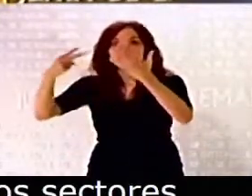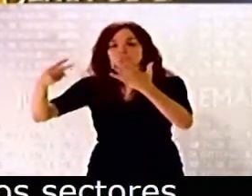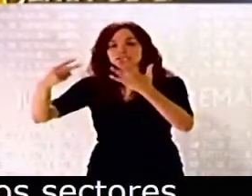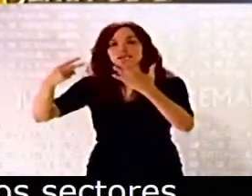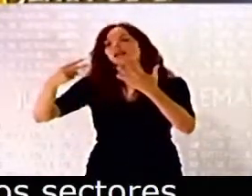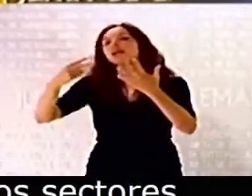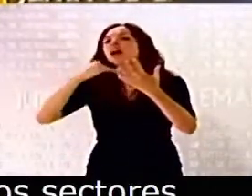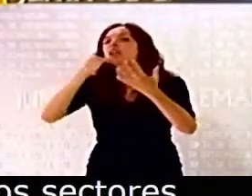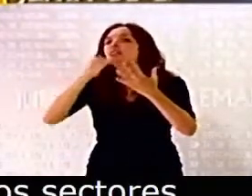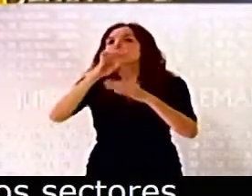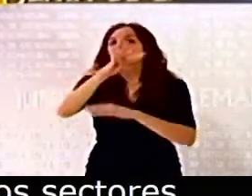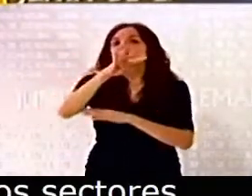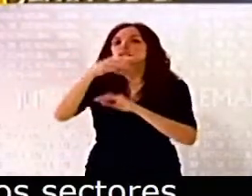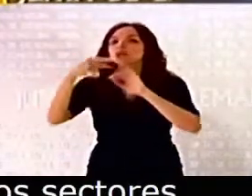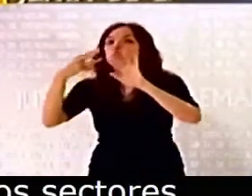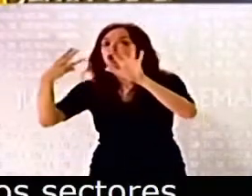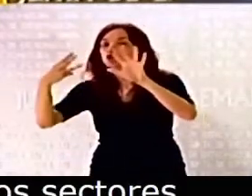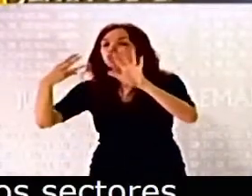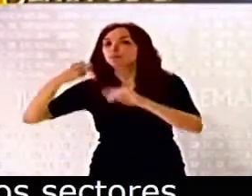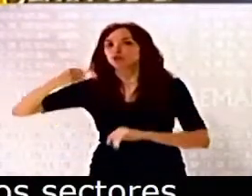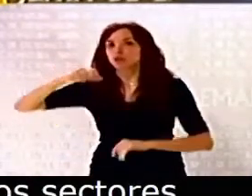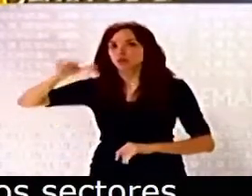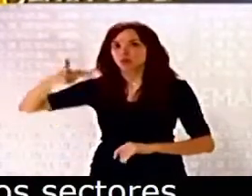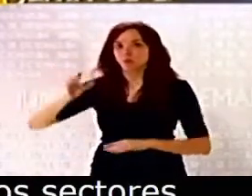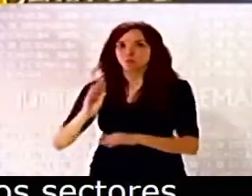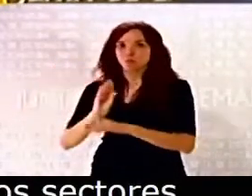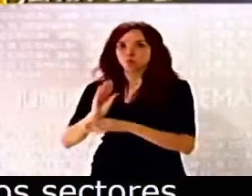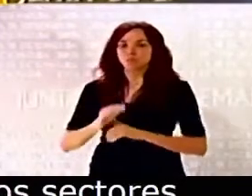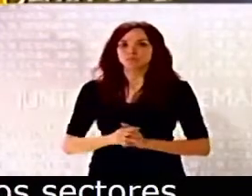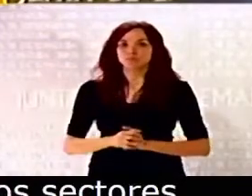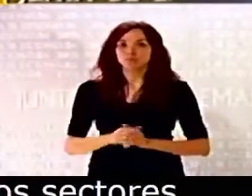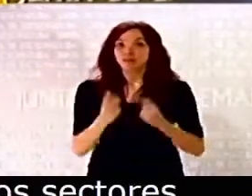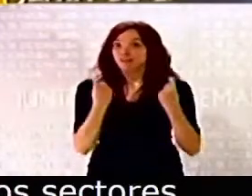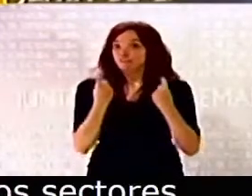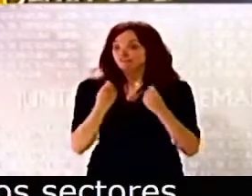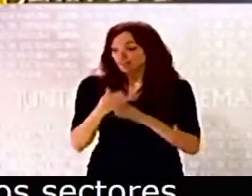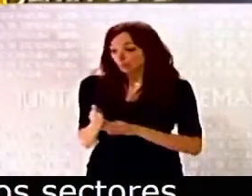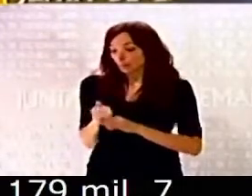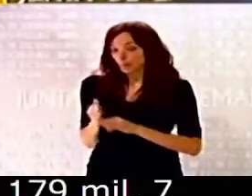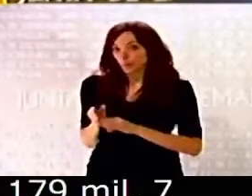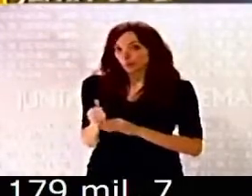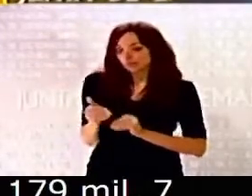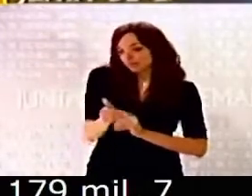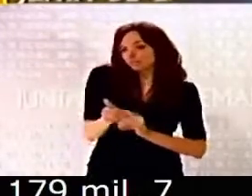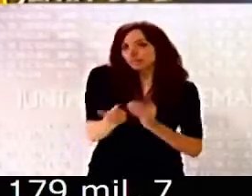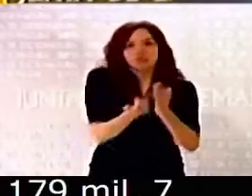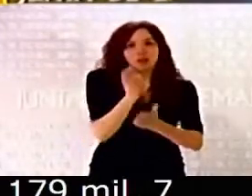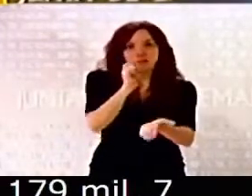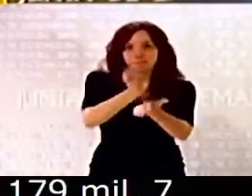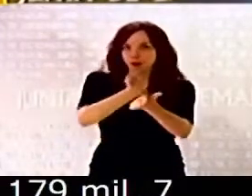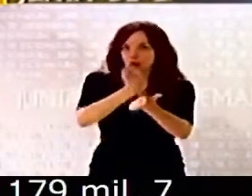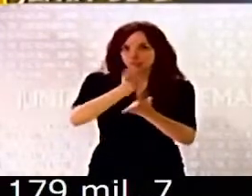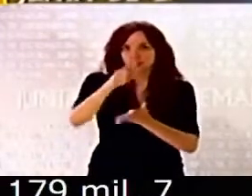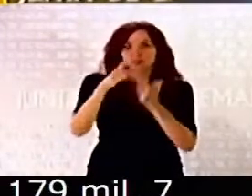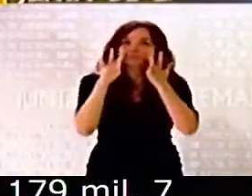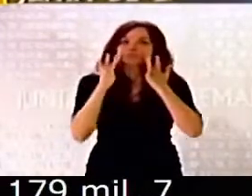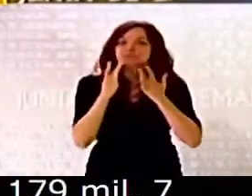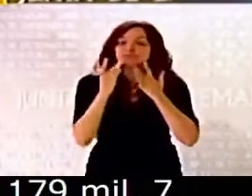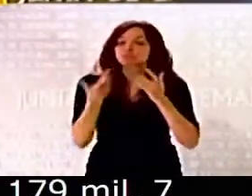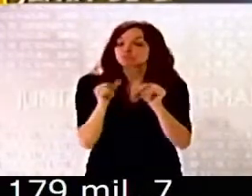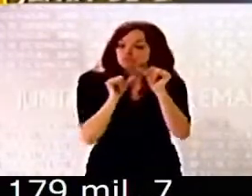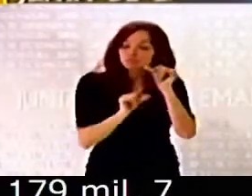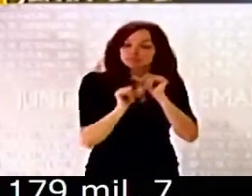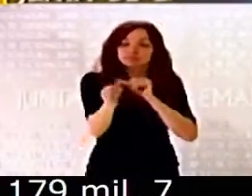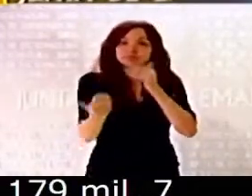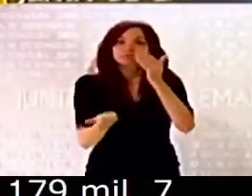47.179.000 euros. Los 7 millones y pico que faltan se van a abonar en los próximos días. Por tanto, en los próximos días la Junta